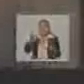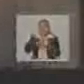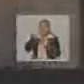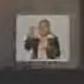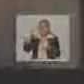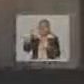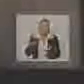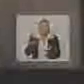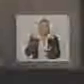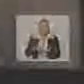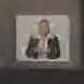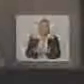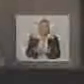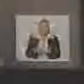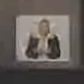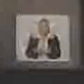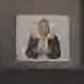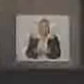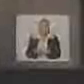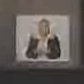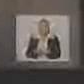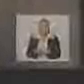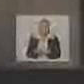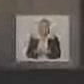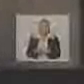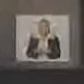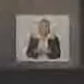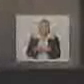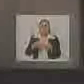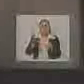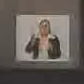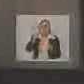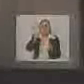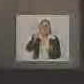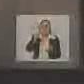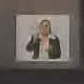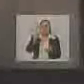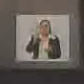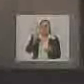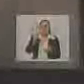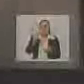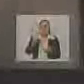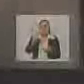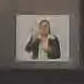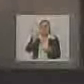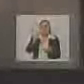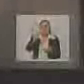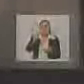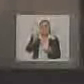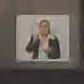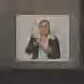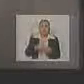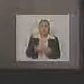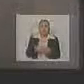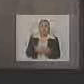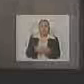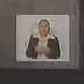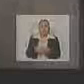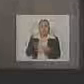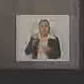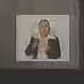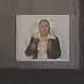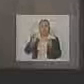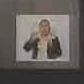Gracias. Había pedido previamente el tiempo la candidata común del PRD y el Partido del Trabajo. Después iremos con el candidato de